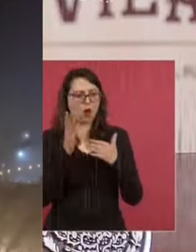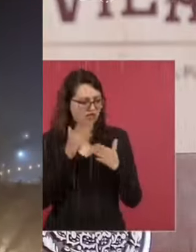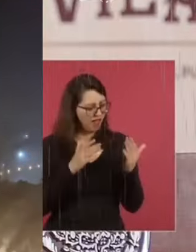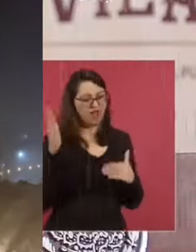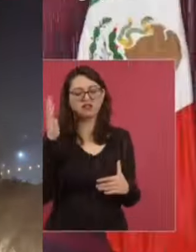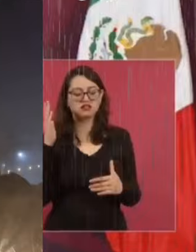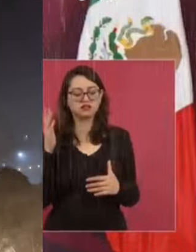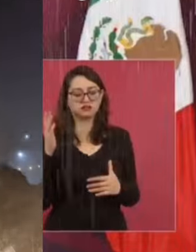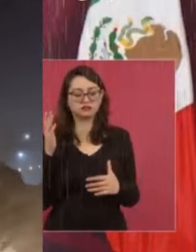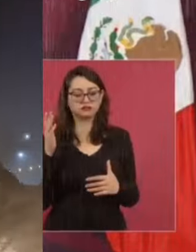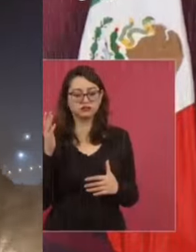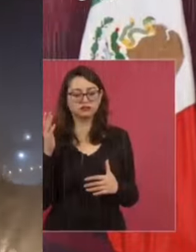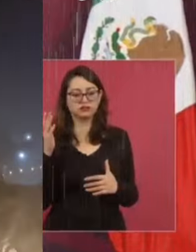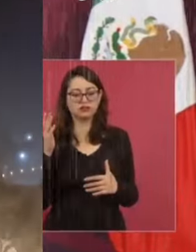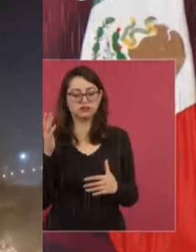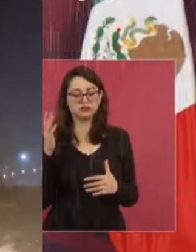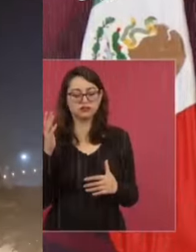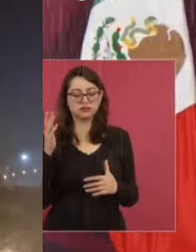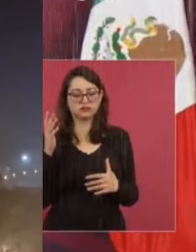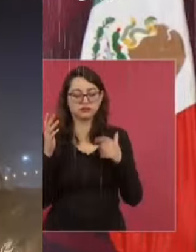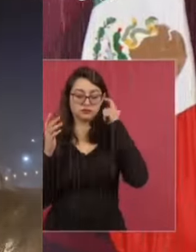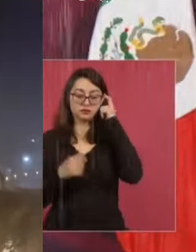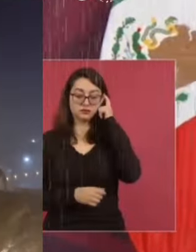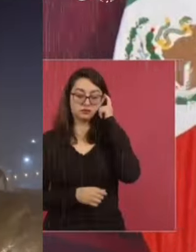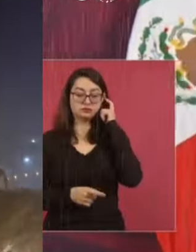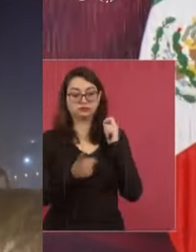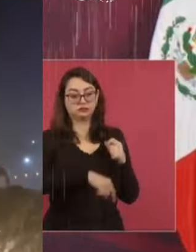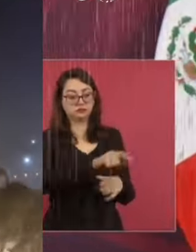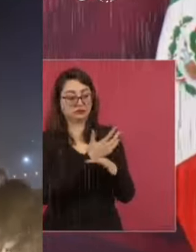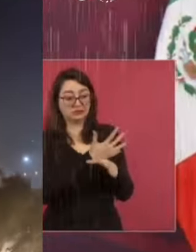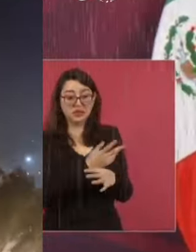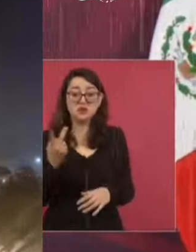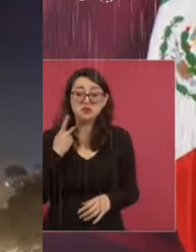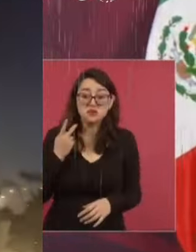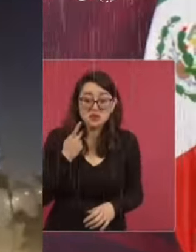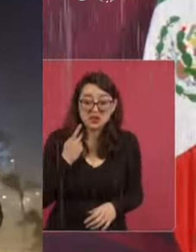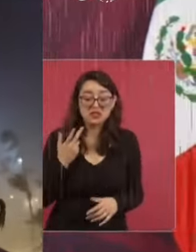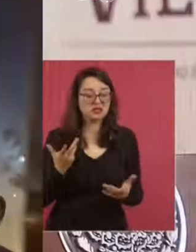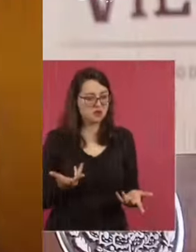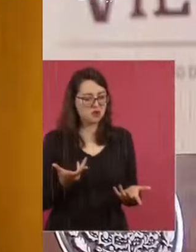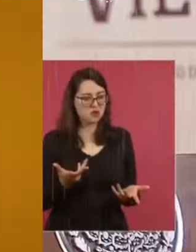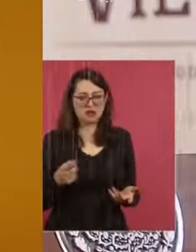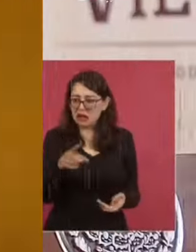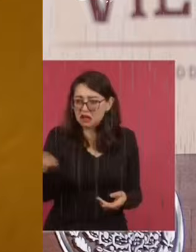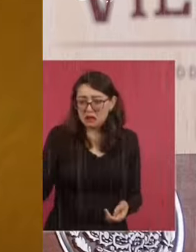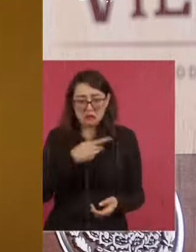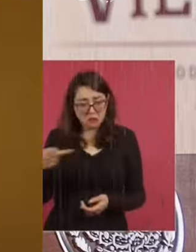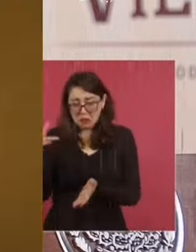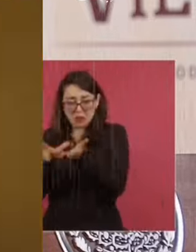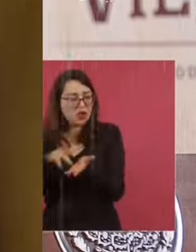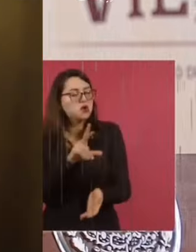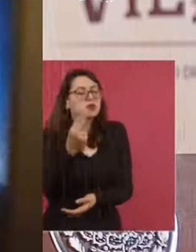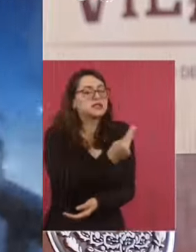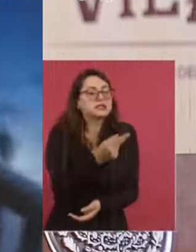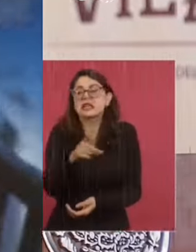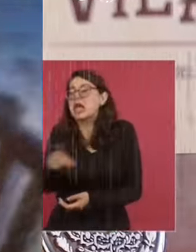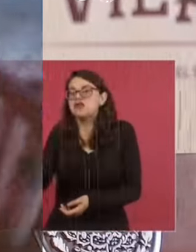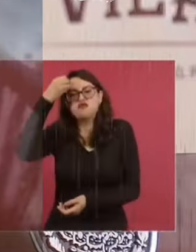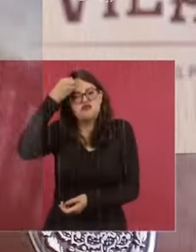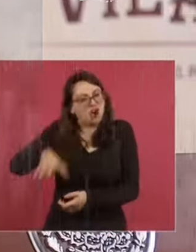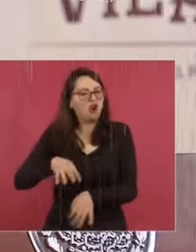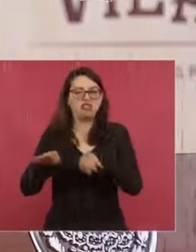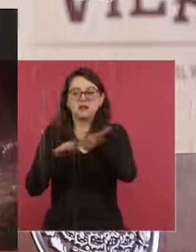no? De que, sí, el que no tiene dinero es porque no trabaja, ¿sí?, es porque es un flojo, un